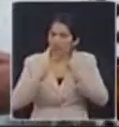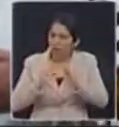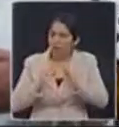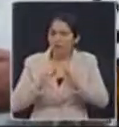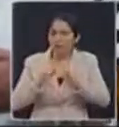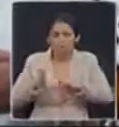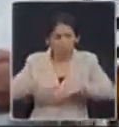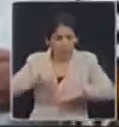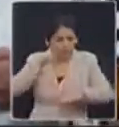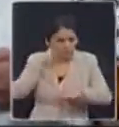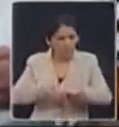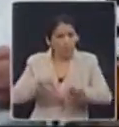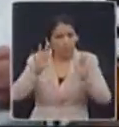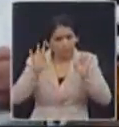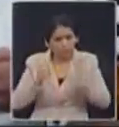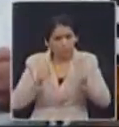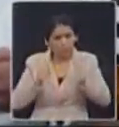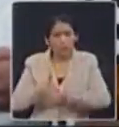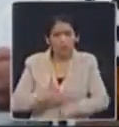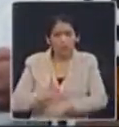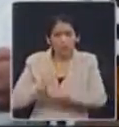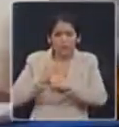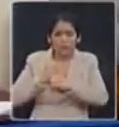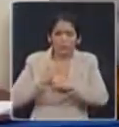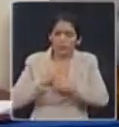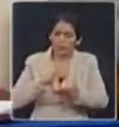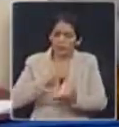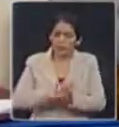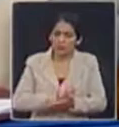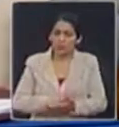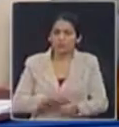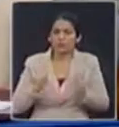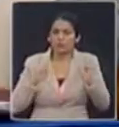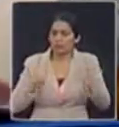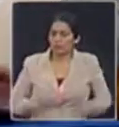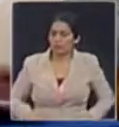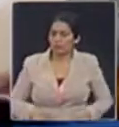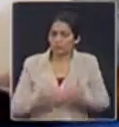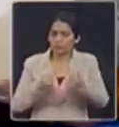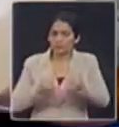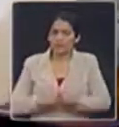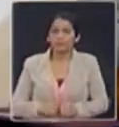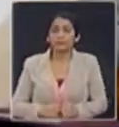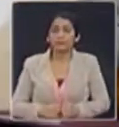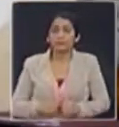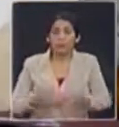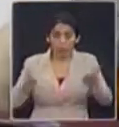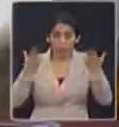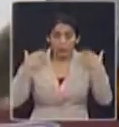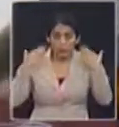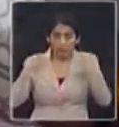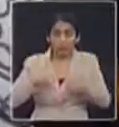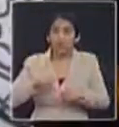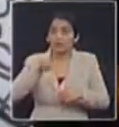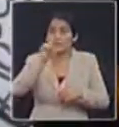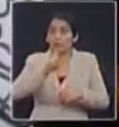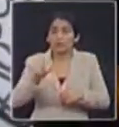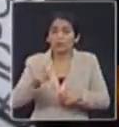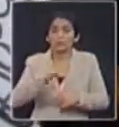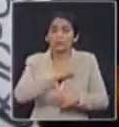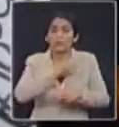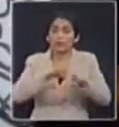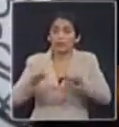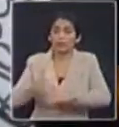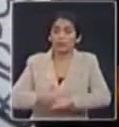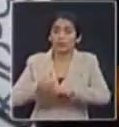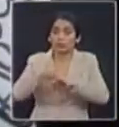en el marco de un hábitat seguro y saludable. La firma del convenio se hizo en Guayaquil con representantes de varias universidades del país. ¿Qué